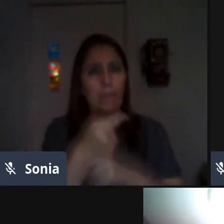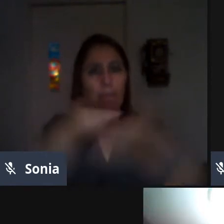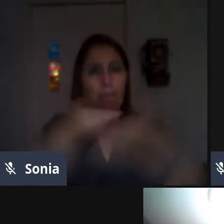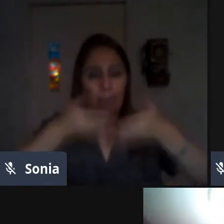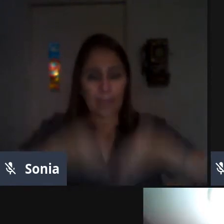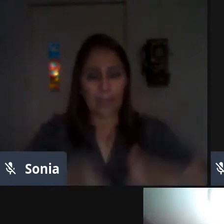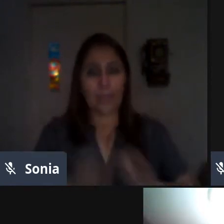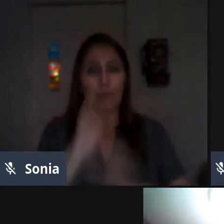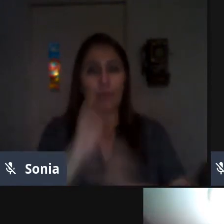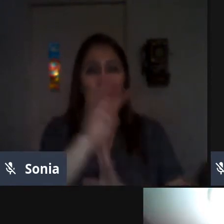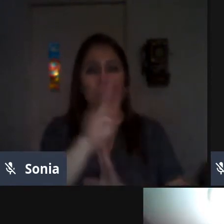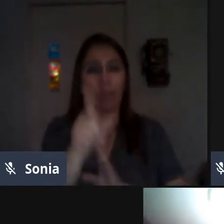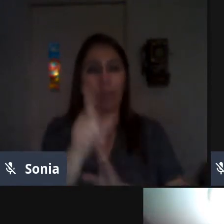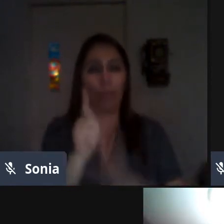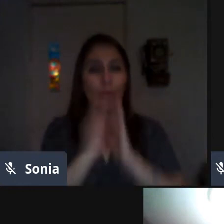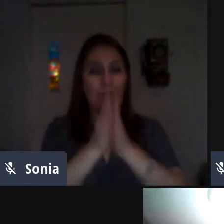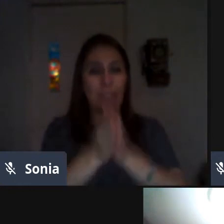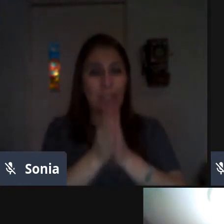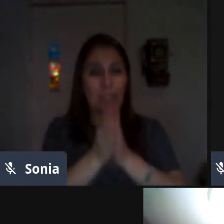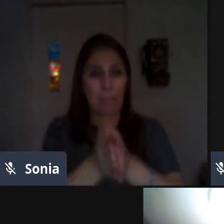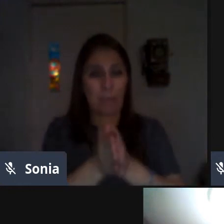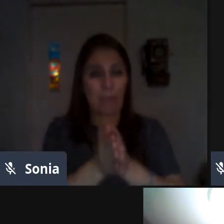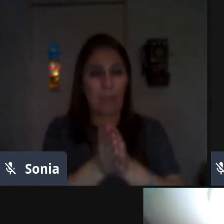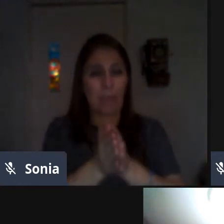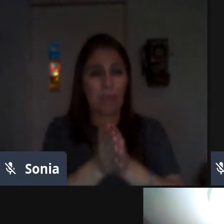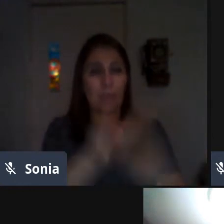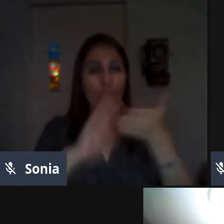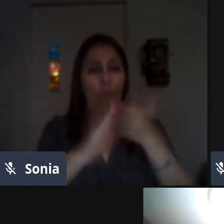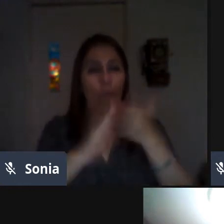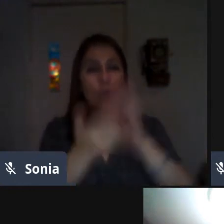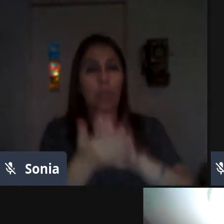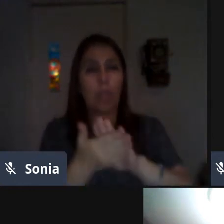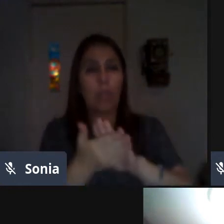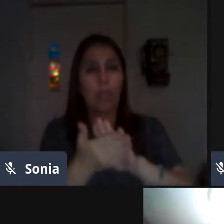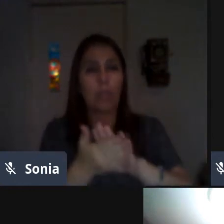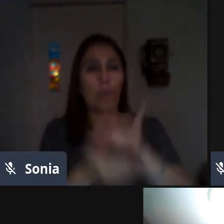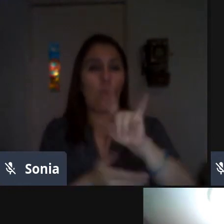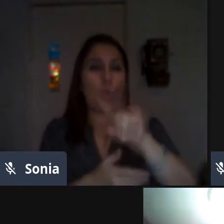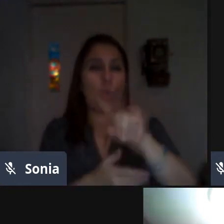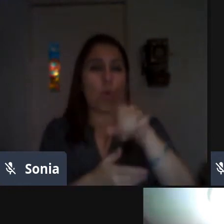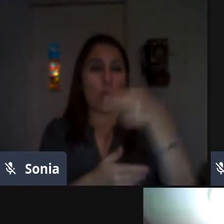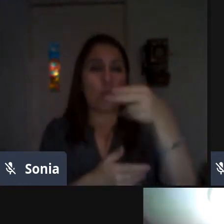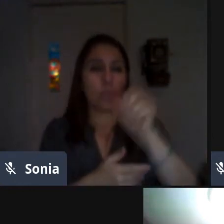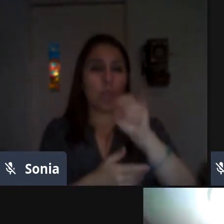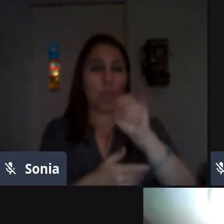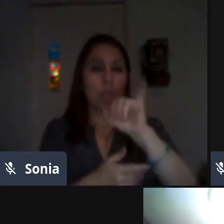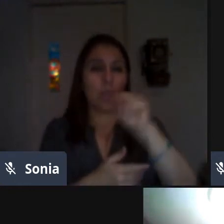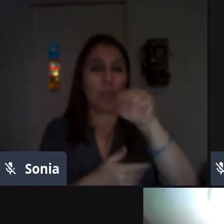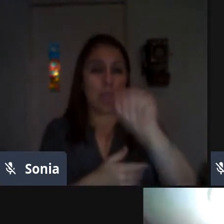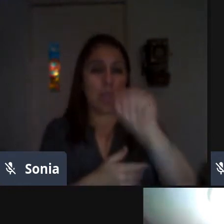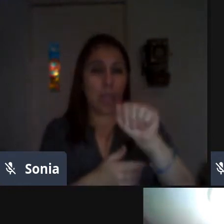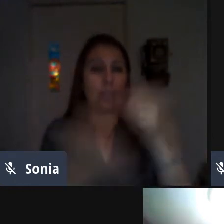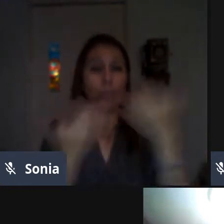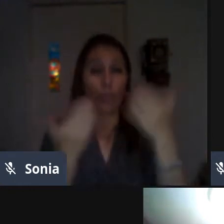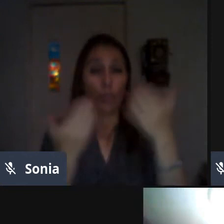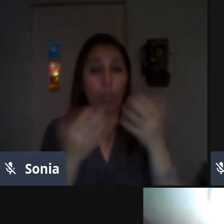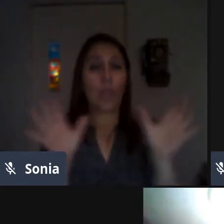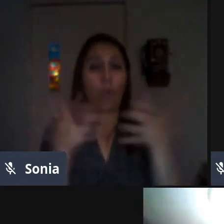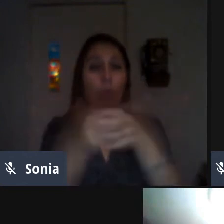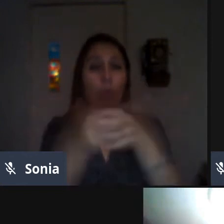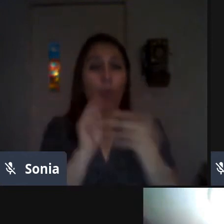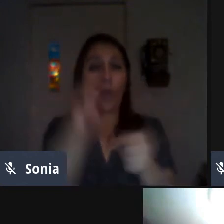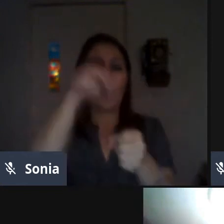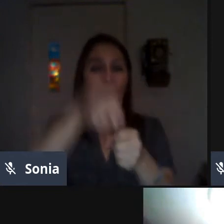comunidad del clan de la comunidad estiman ja pushaina de la comunidad wayúu donde precisamente pues allí la